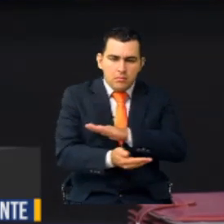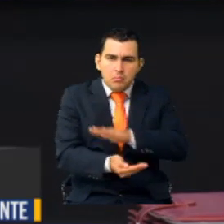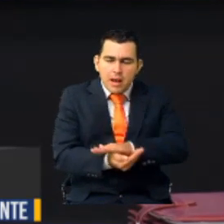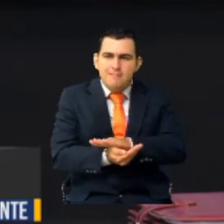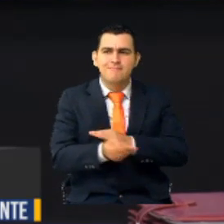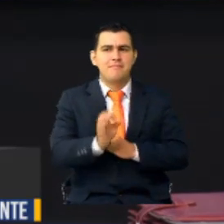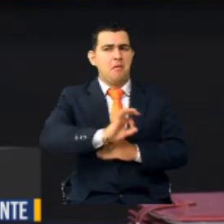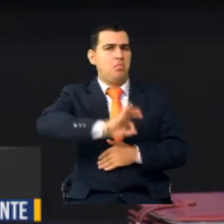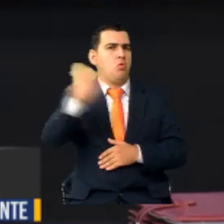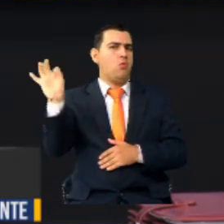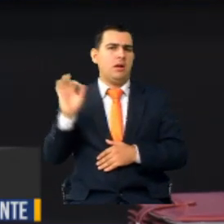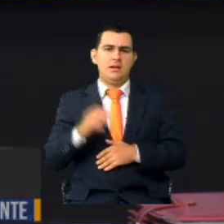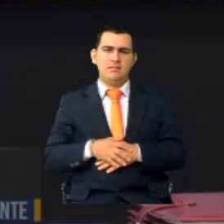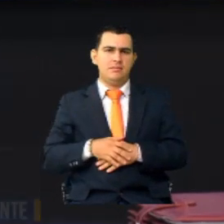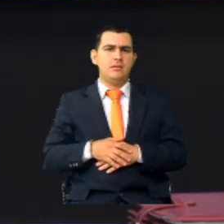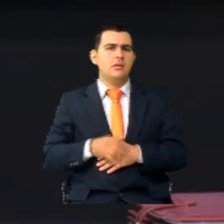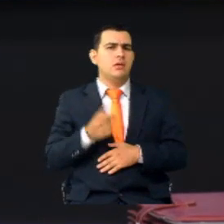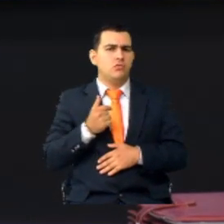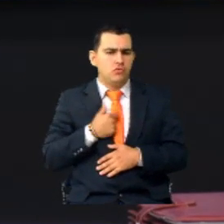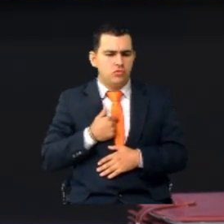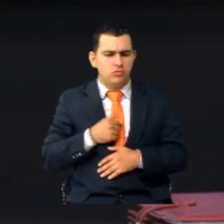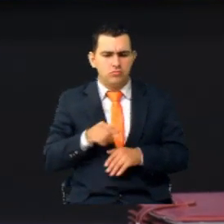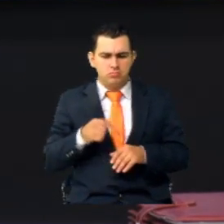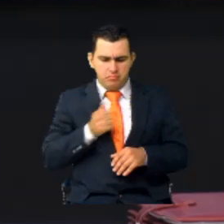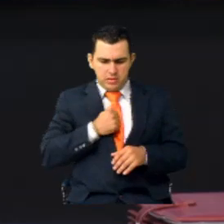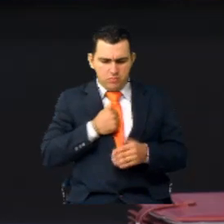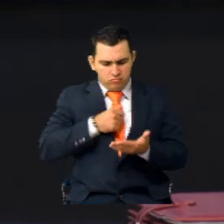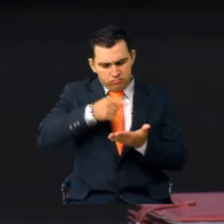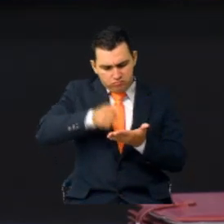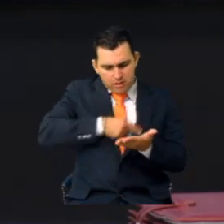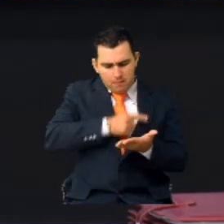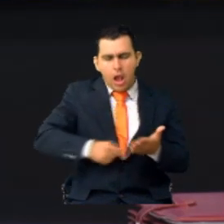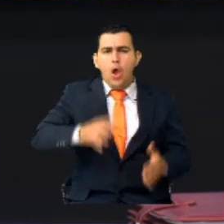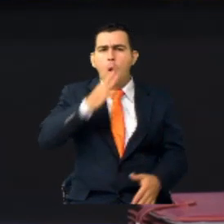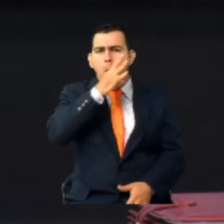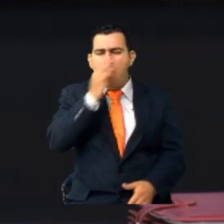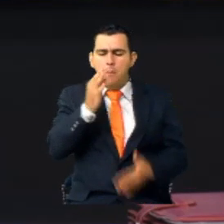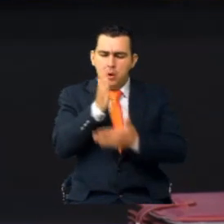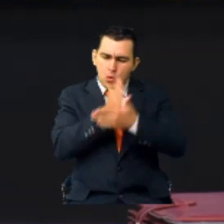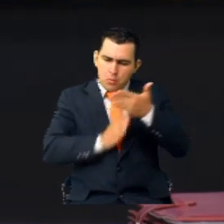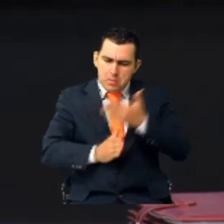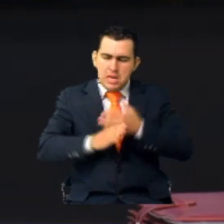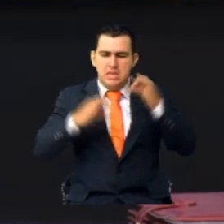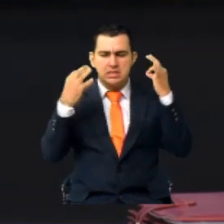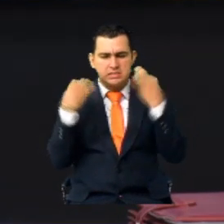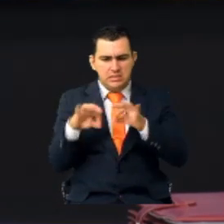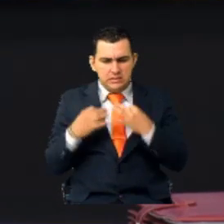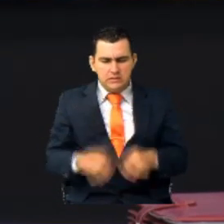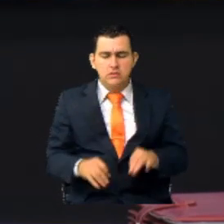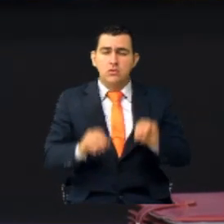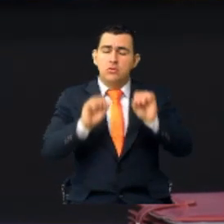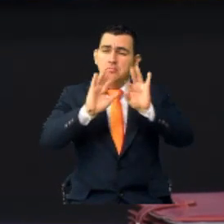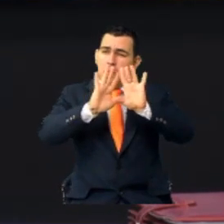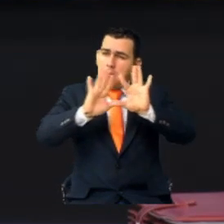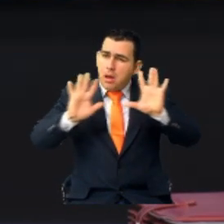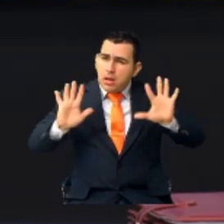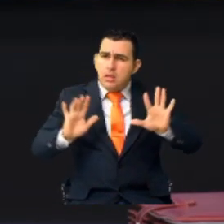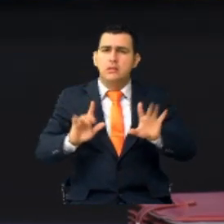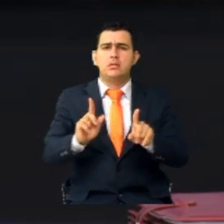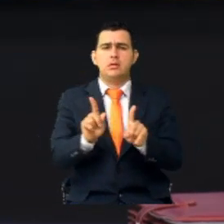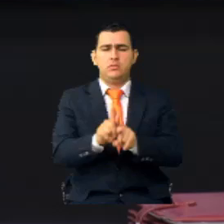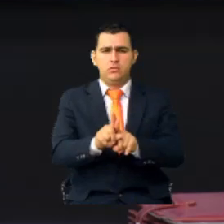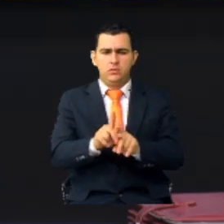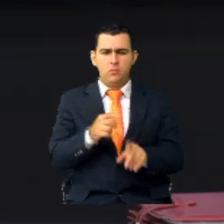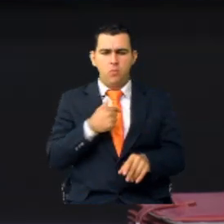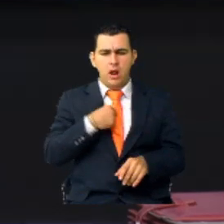octubre votaré por un hombre honesto, transparente, un hombre humilde, sencillo, que aprendió a querer esta tierra y que bajará hasta la